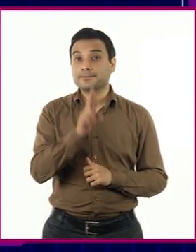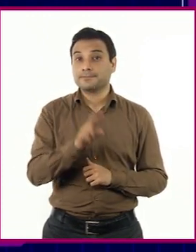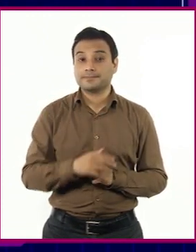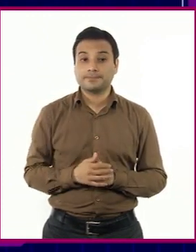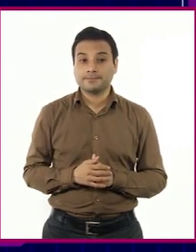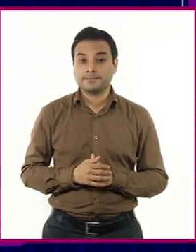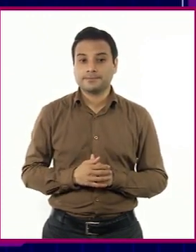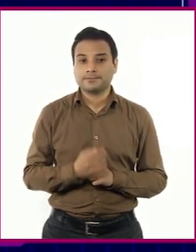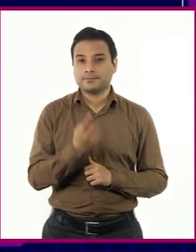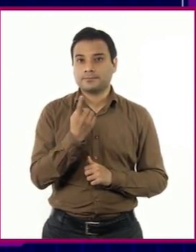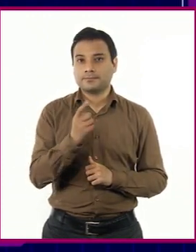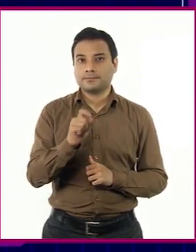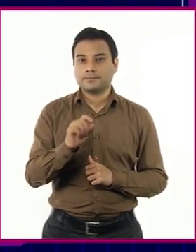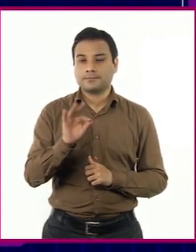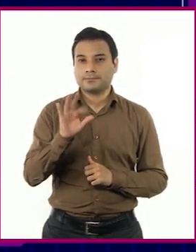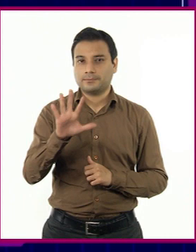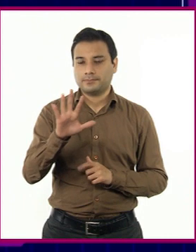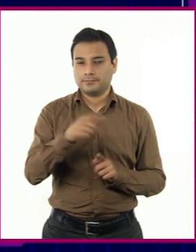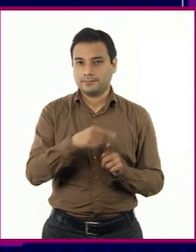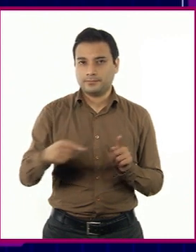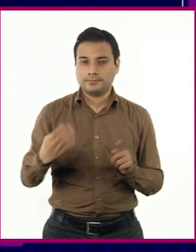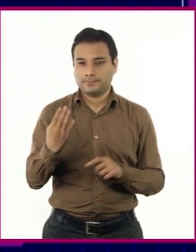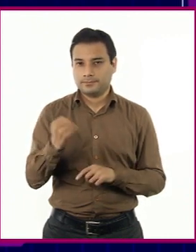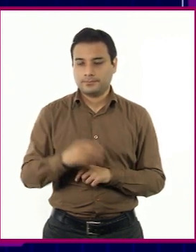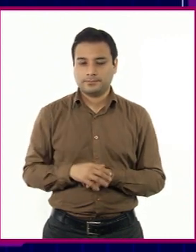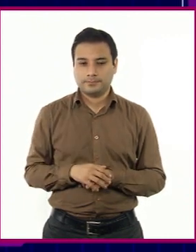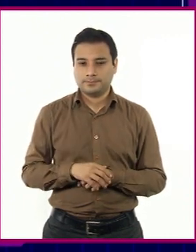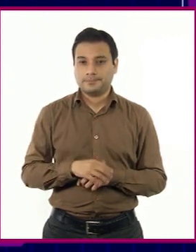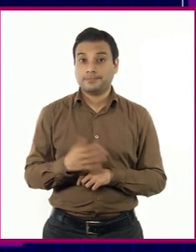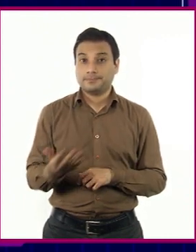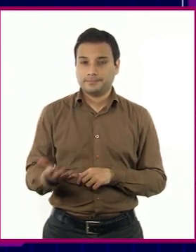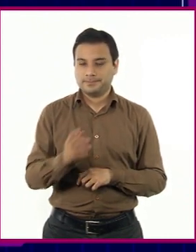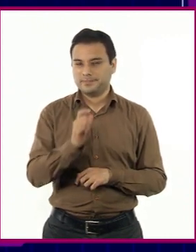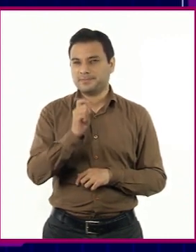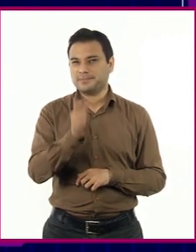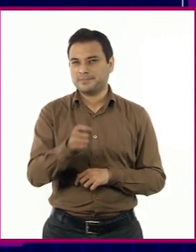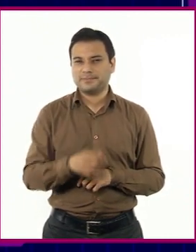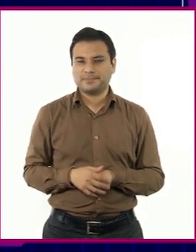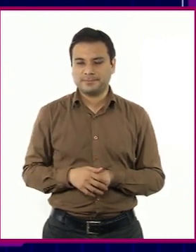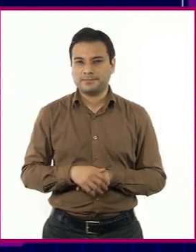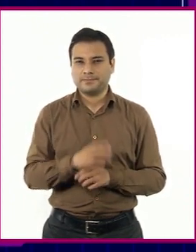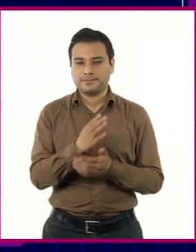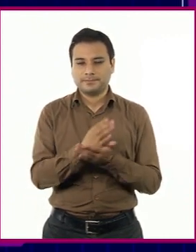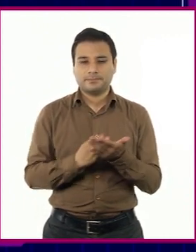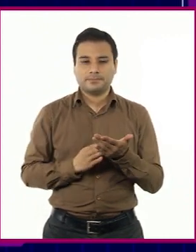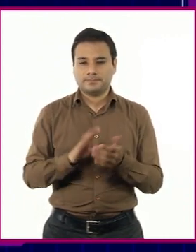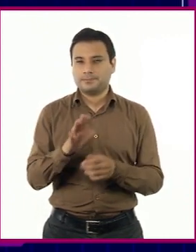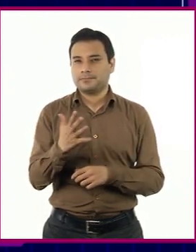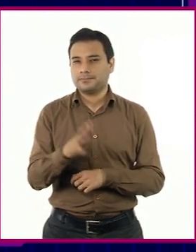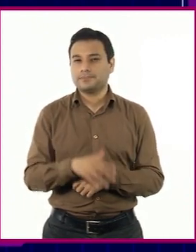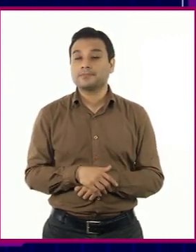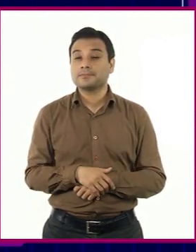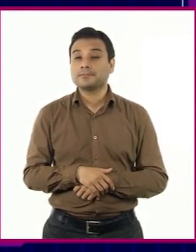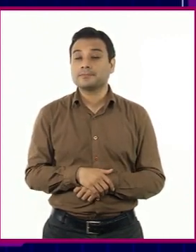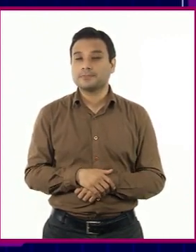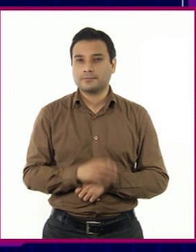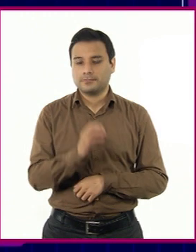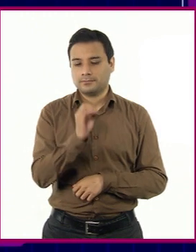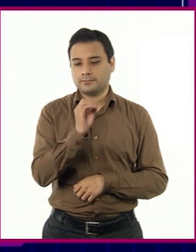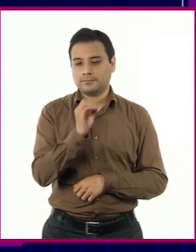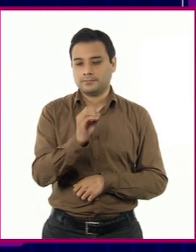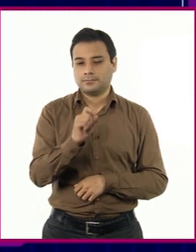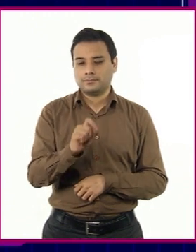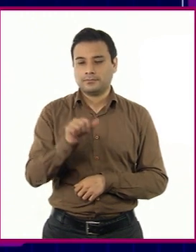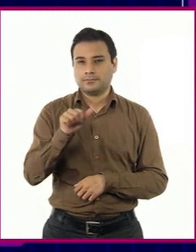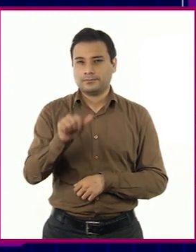a 1.45 entre 9. Por lo tanto, el promedio de los datos de producción de barriles de petróleo por día